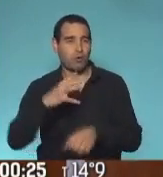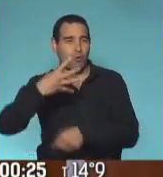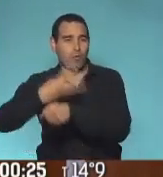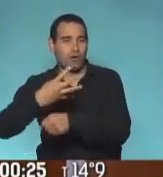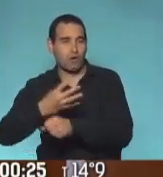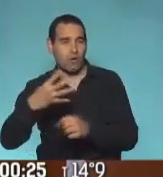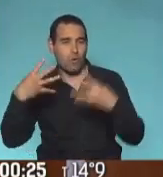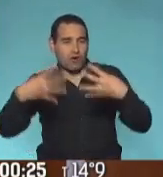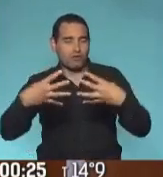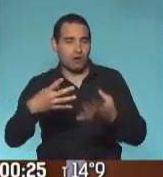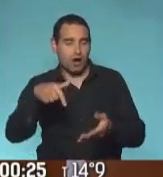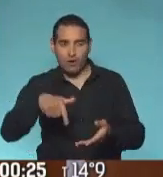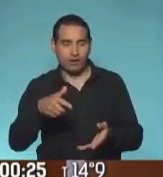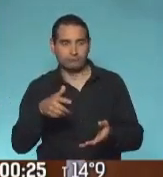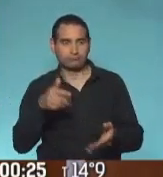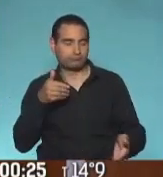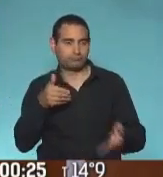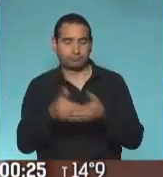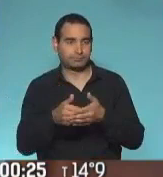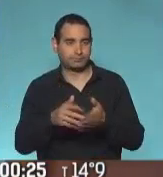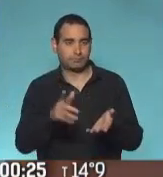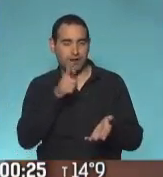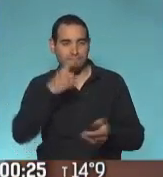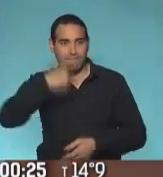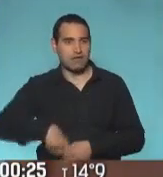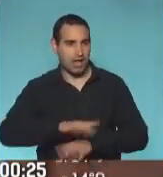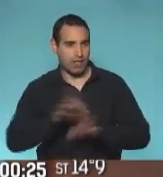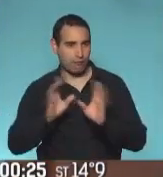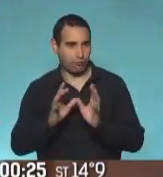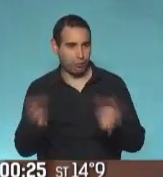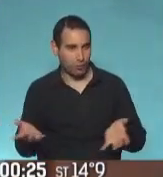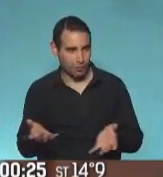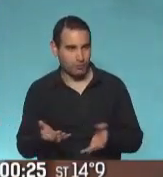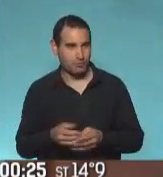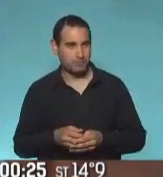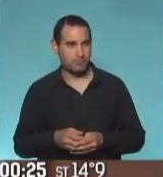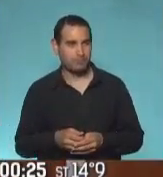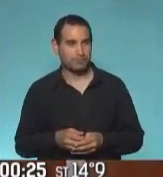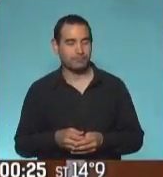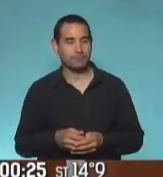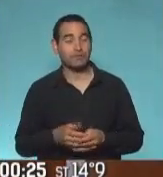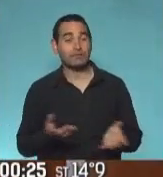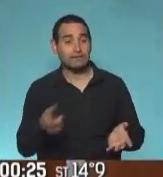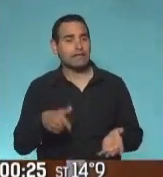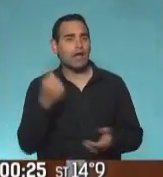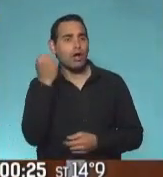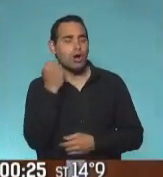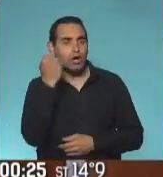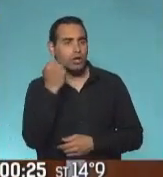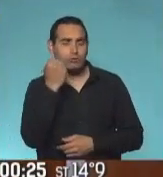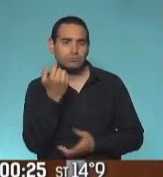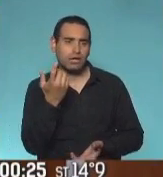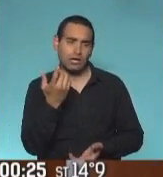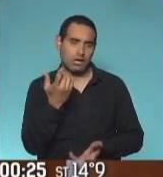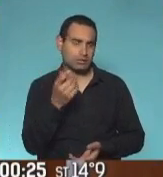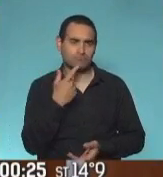se transformaron en una instancia Peor, muy para final, nada. claro. Debilitan a un gobierno y no hay uno nuevo. Bueno, exactamente, eso en economía siempre es una